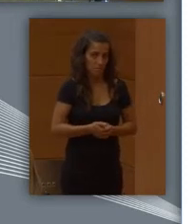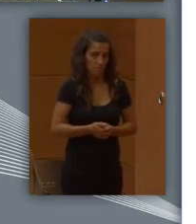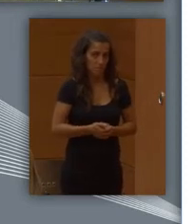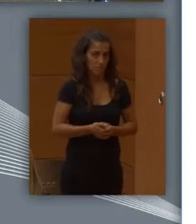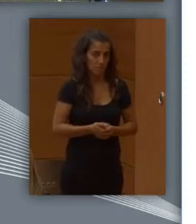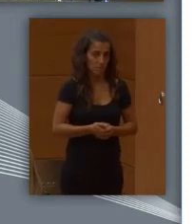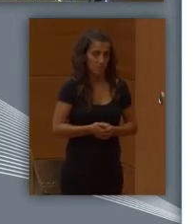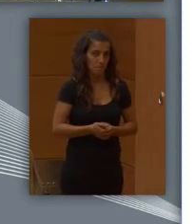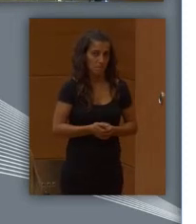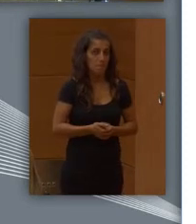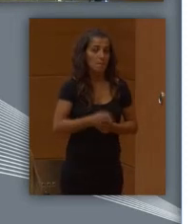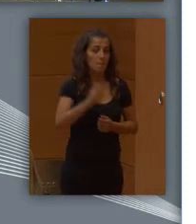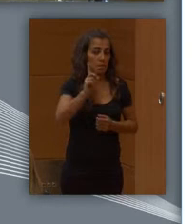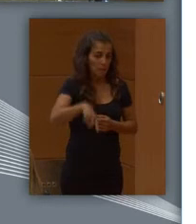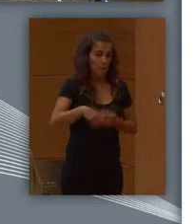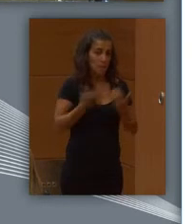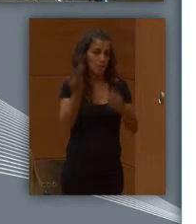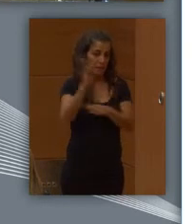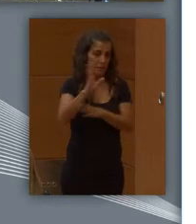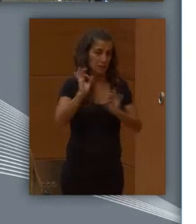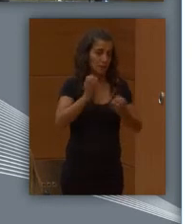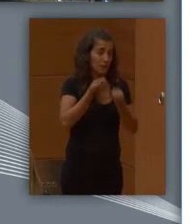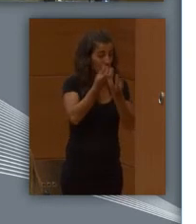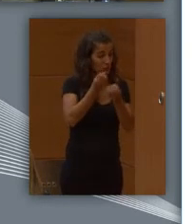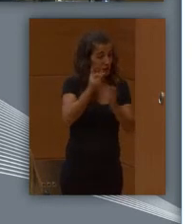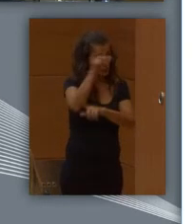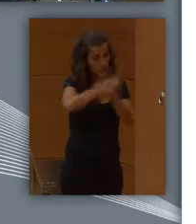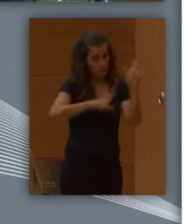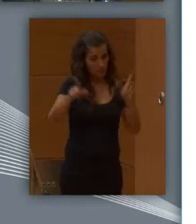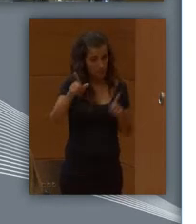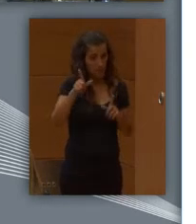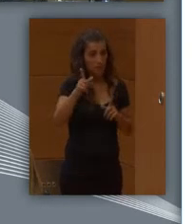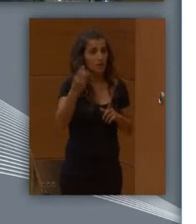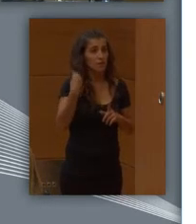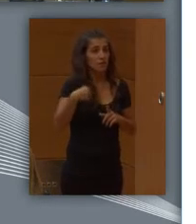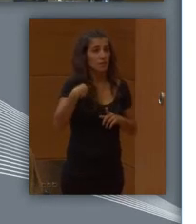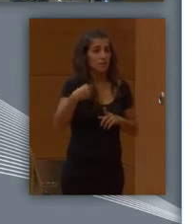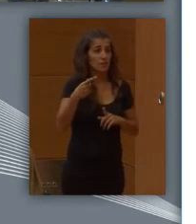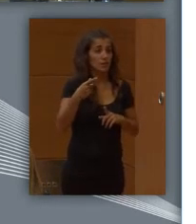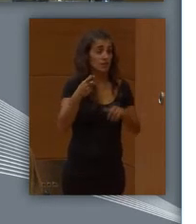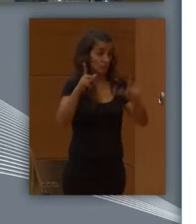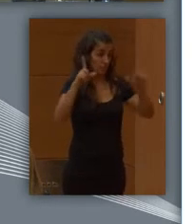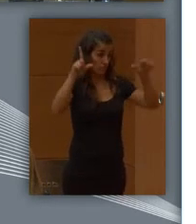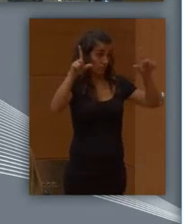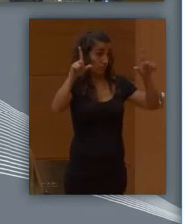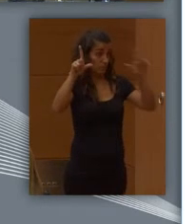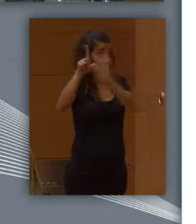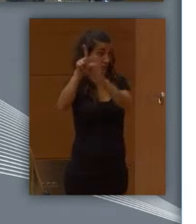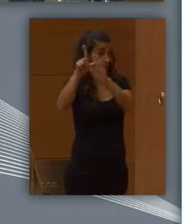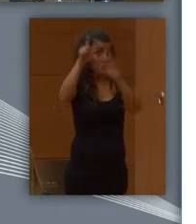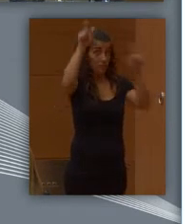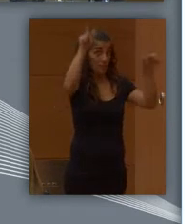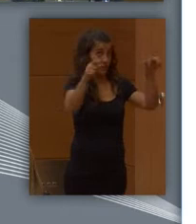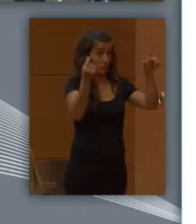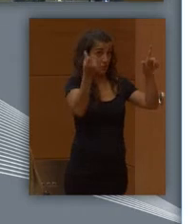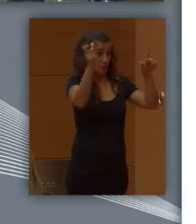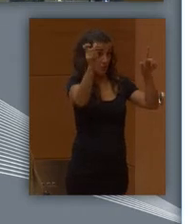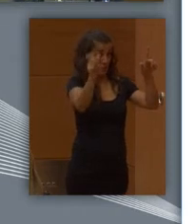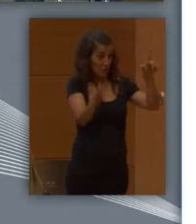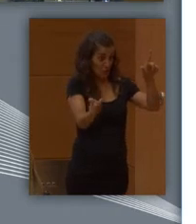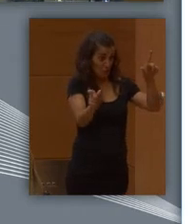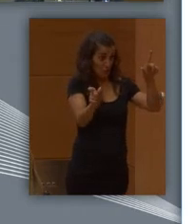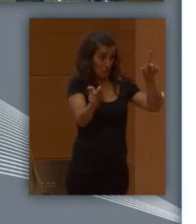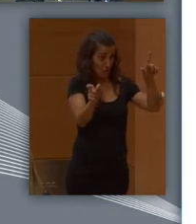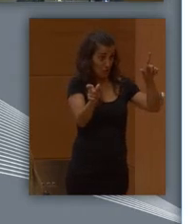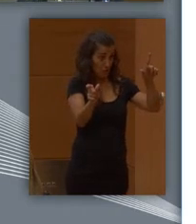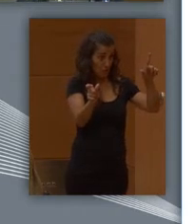la presentación de los datos de viaje. Damos información, ahí se ve a la derecha, del precio,